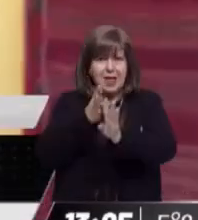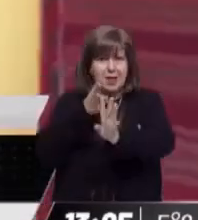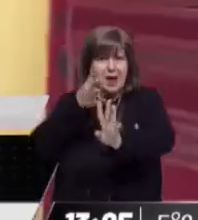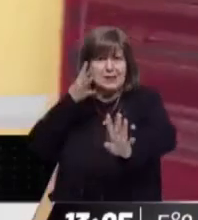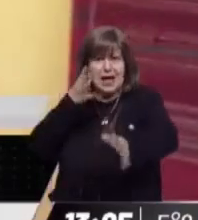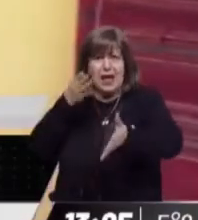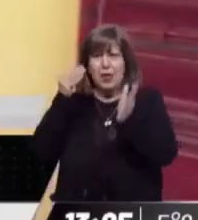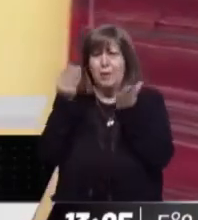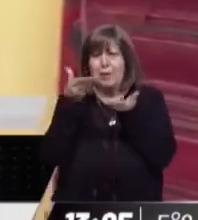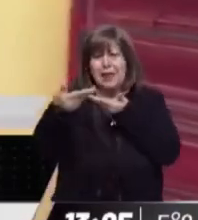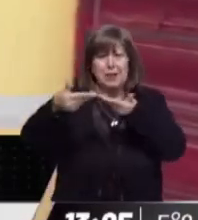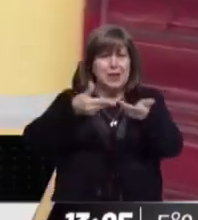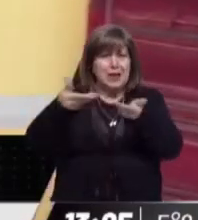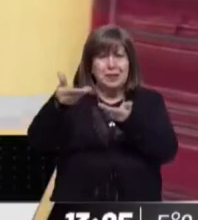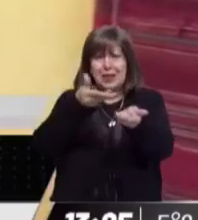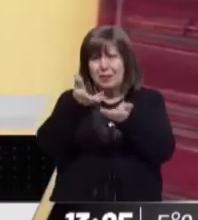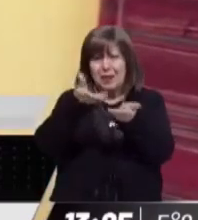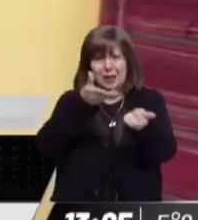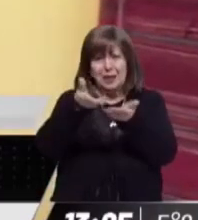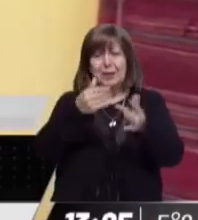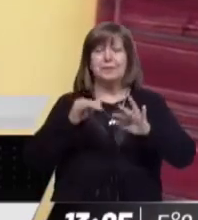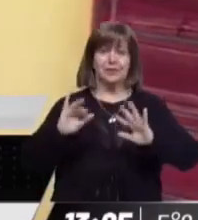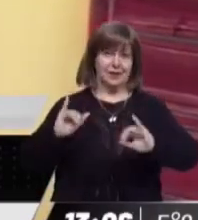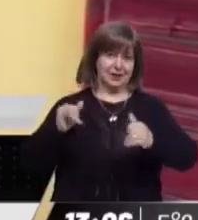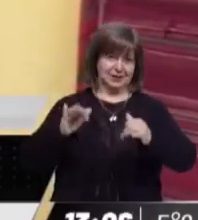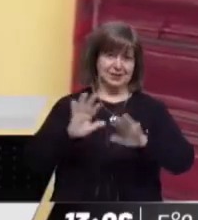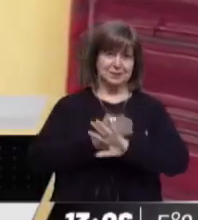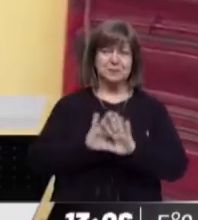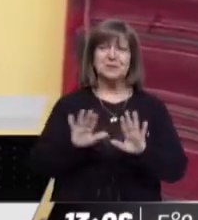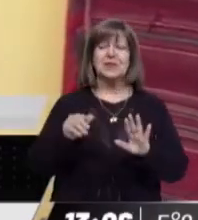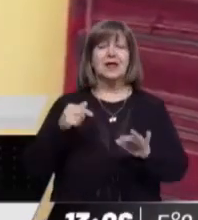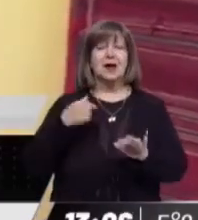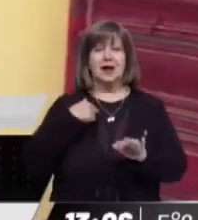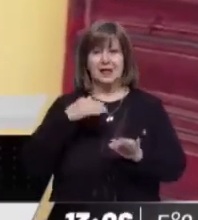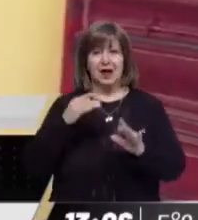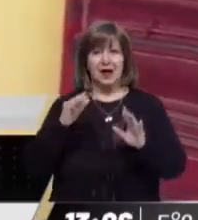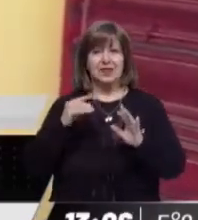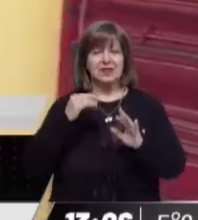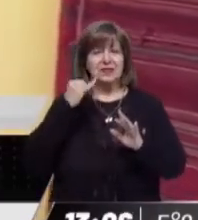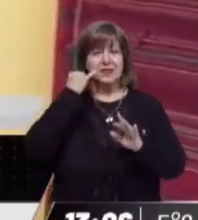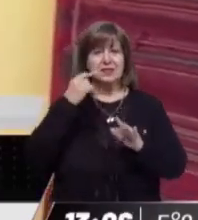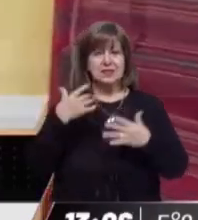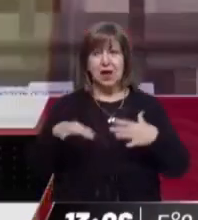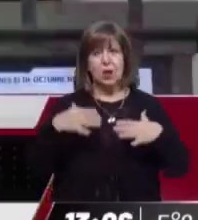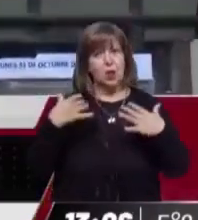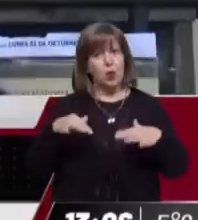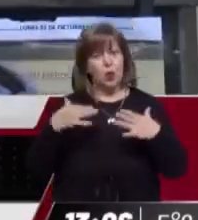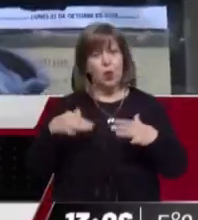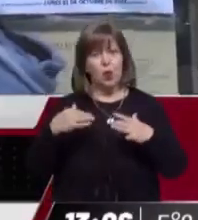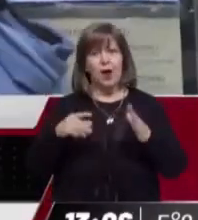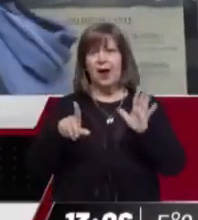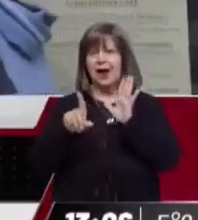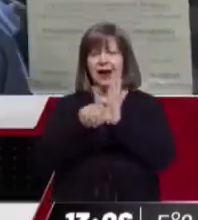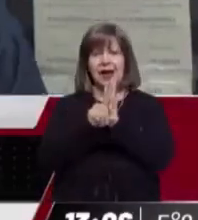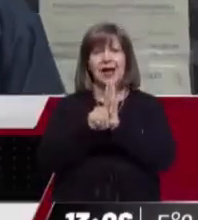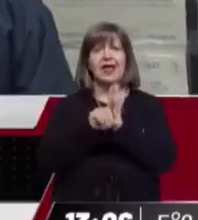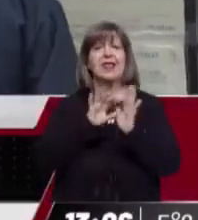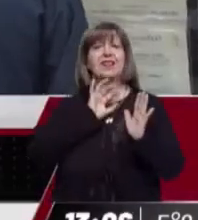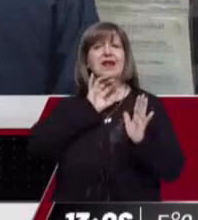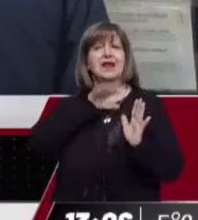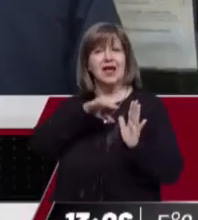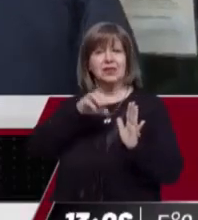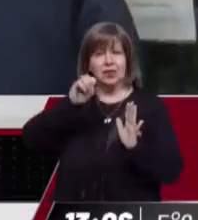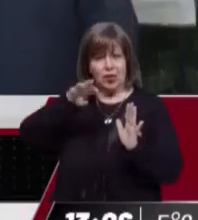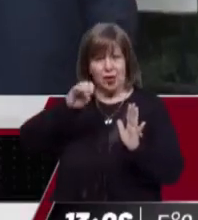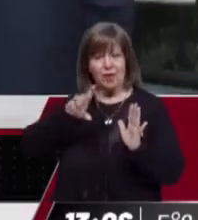es Ramón Sí buenos días Juan bueno Eh sí estamos ya prácticamente en el Ecuador de esta nueva ley la famosa ley de nietos